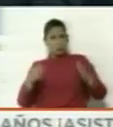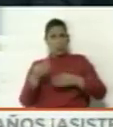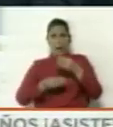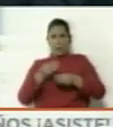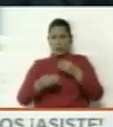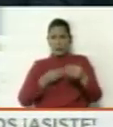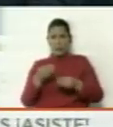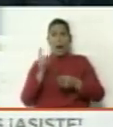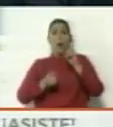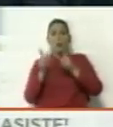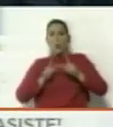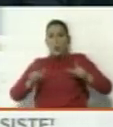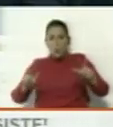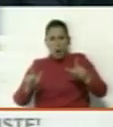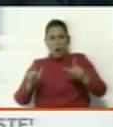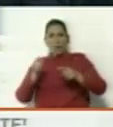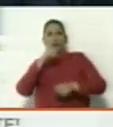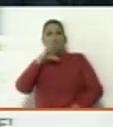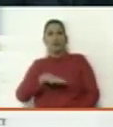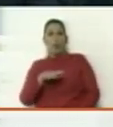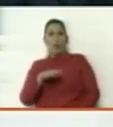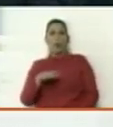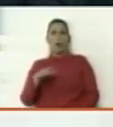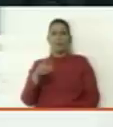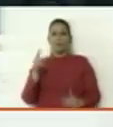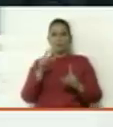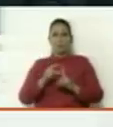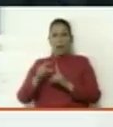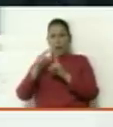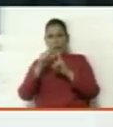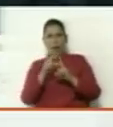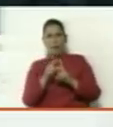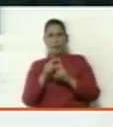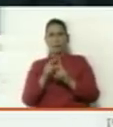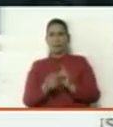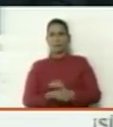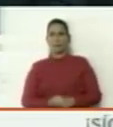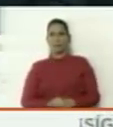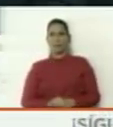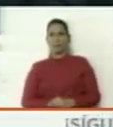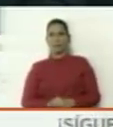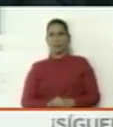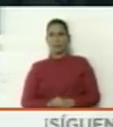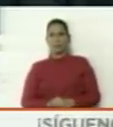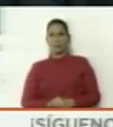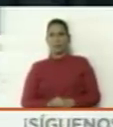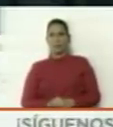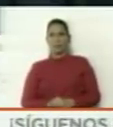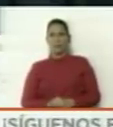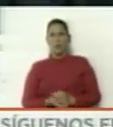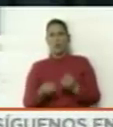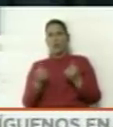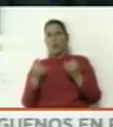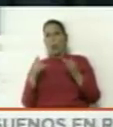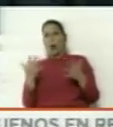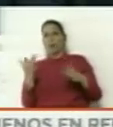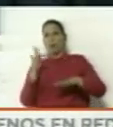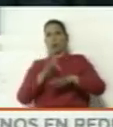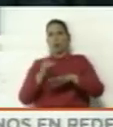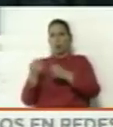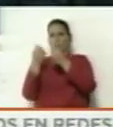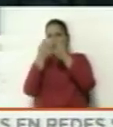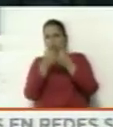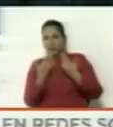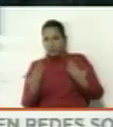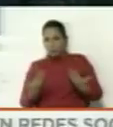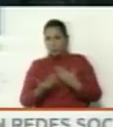lugar en la historia al señor Guaidó es la palabra cuánto. ¿Cuánto? ¿Cuánto me toca?